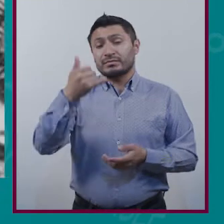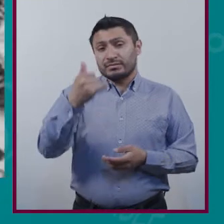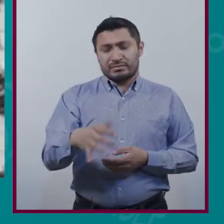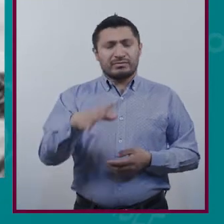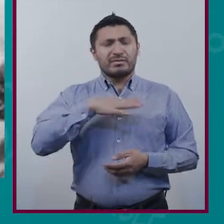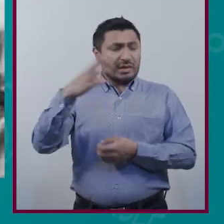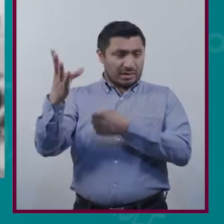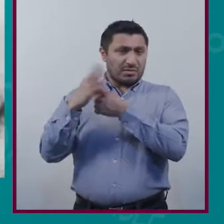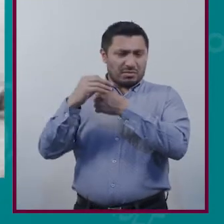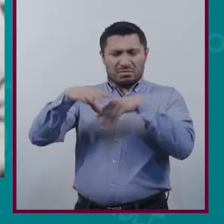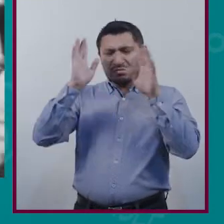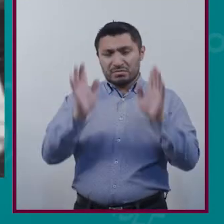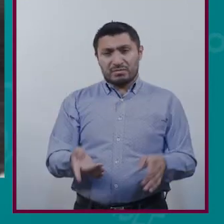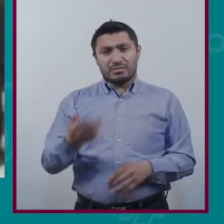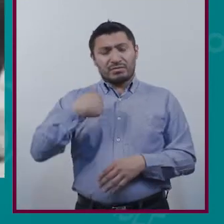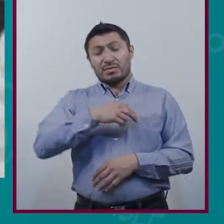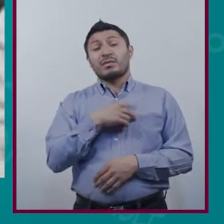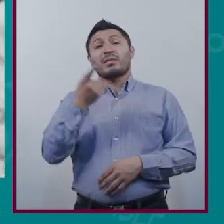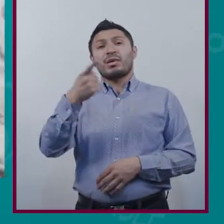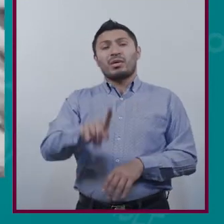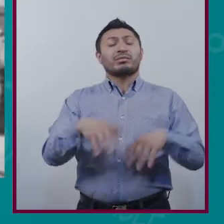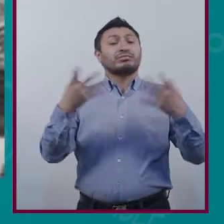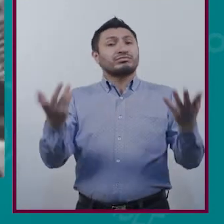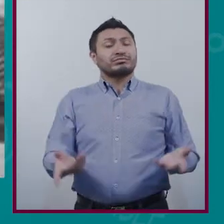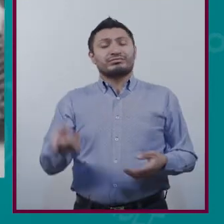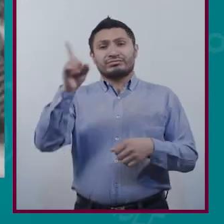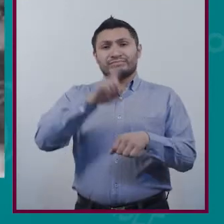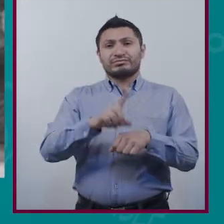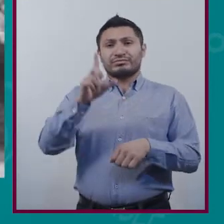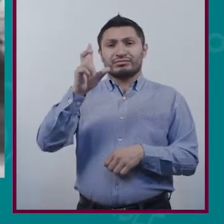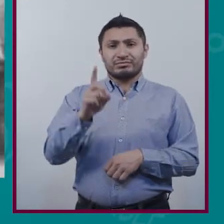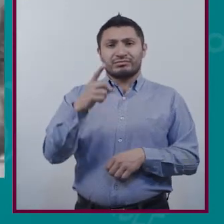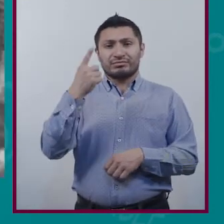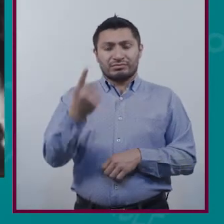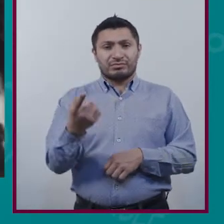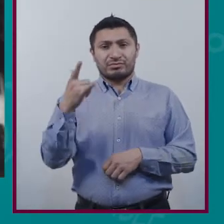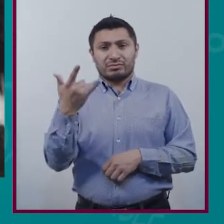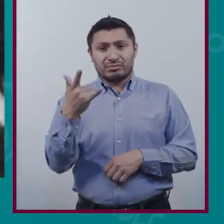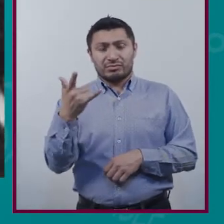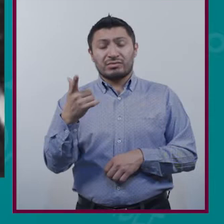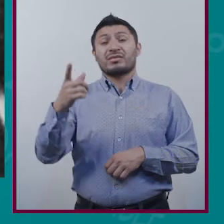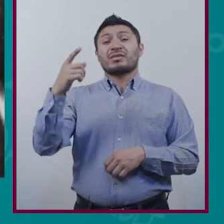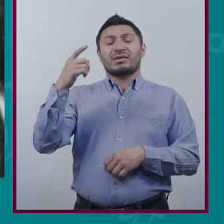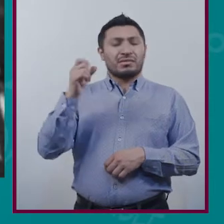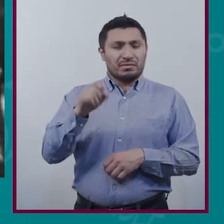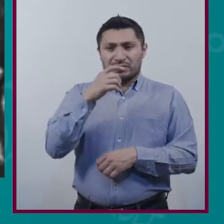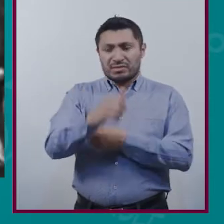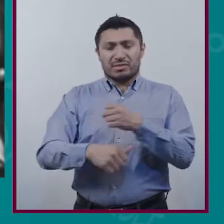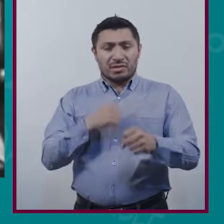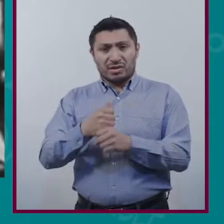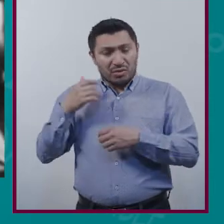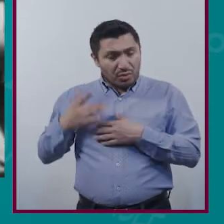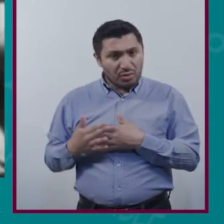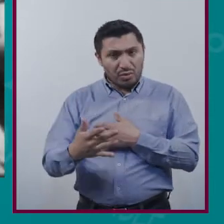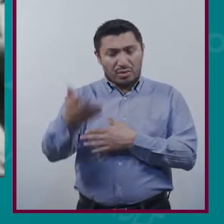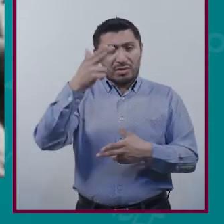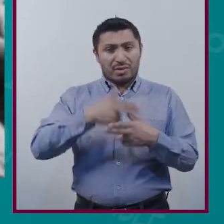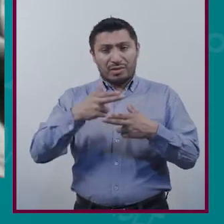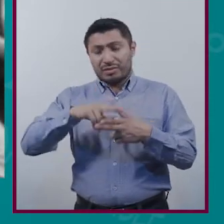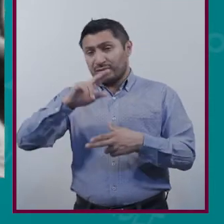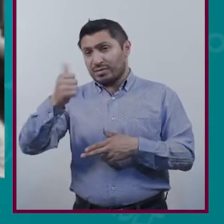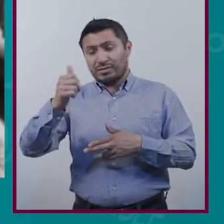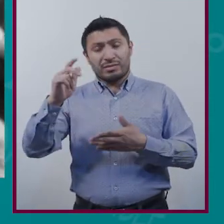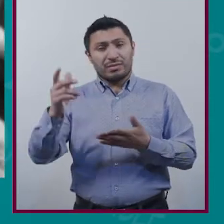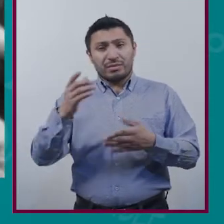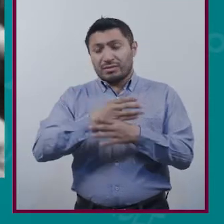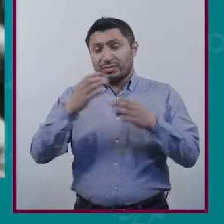su aprobación, ordenamos que, desde el día 31 de julio del presente año, hasta que dispongamos otra cosa, se